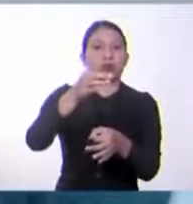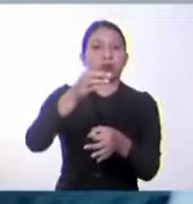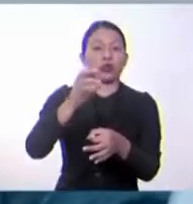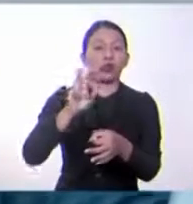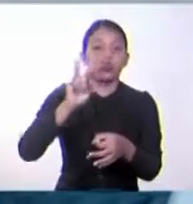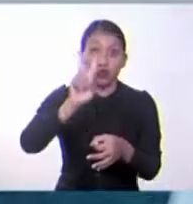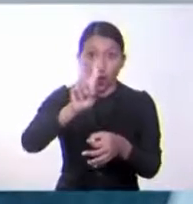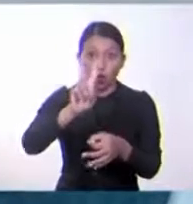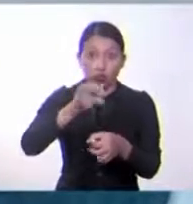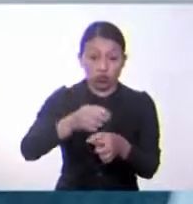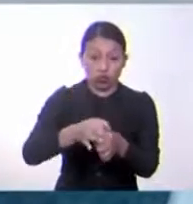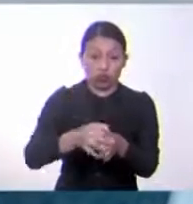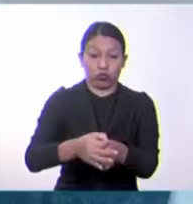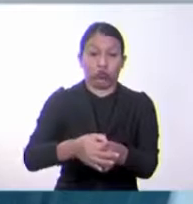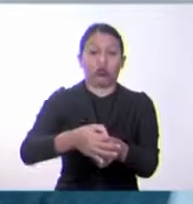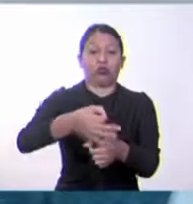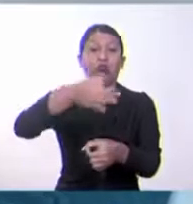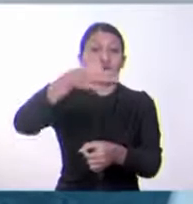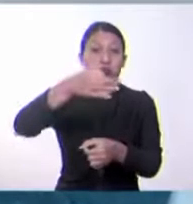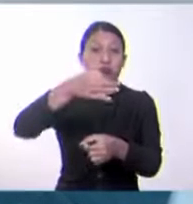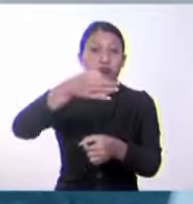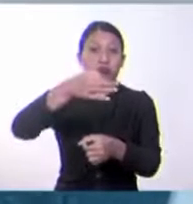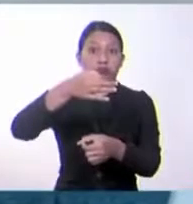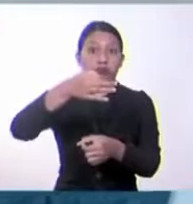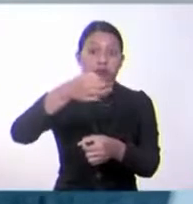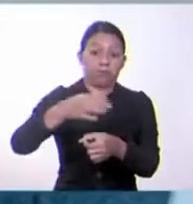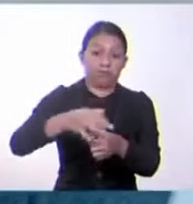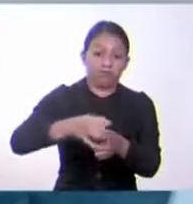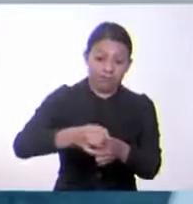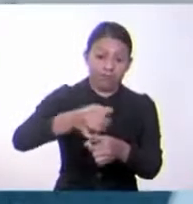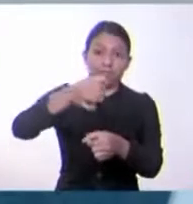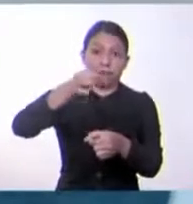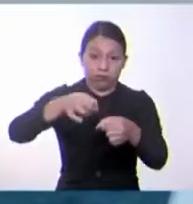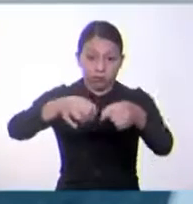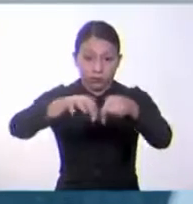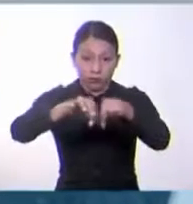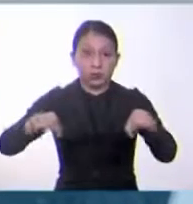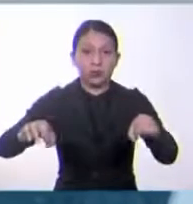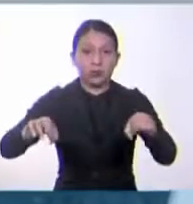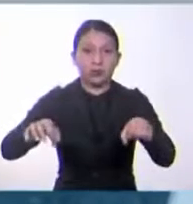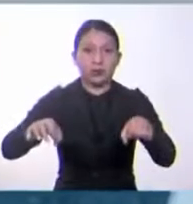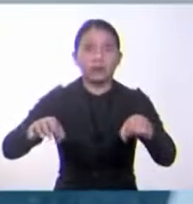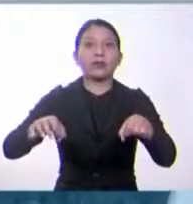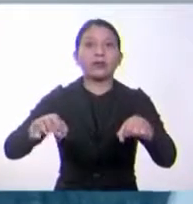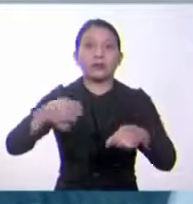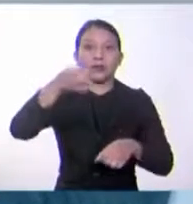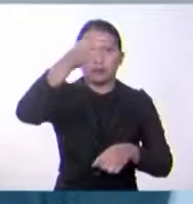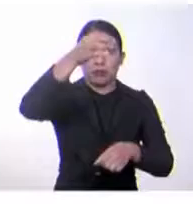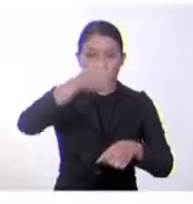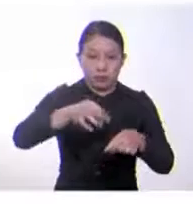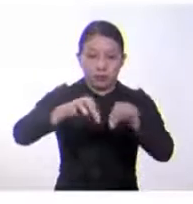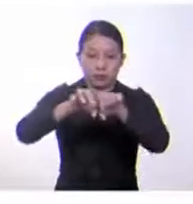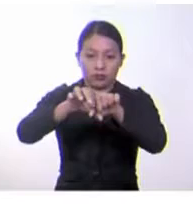que al final terminan dividiéndose, uno hacia el pulmón derecho y el otro hacia el pulmón izquierdo.